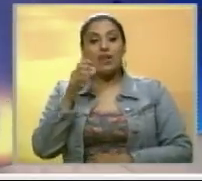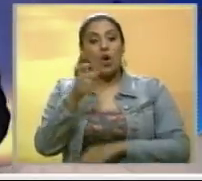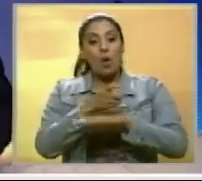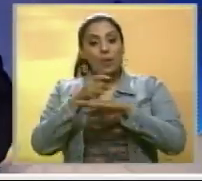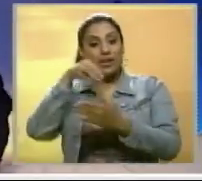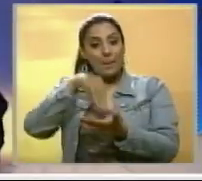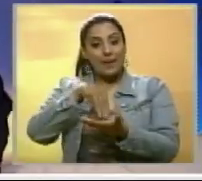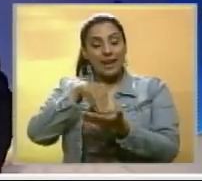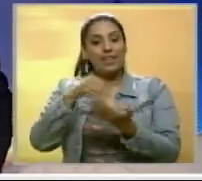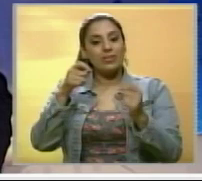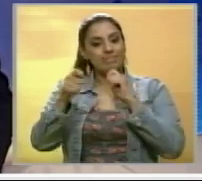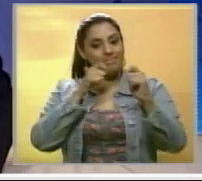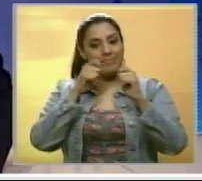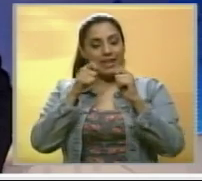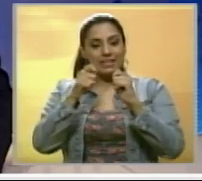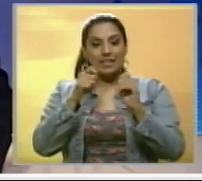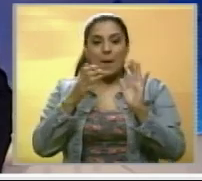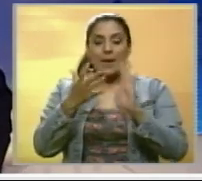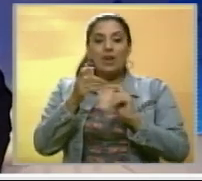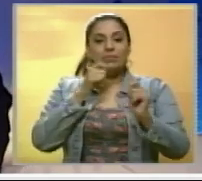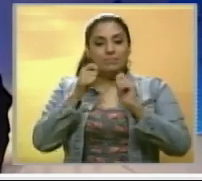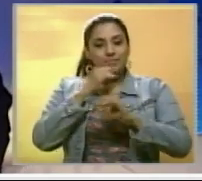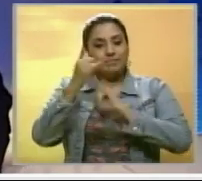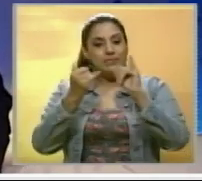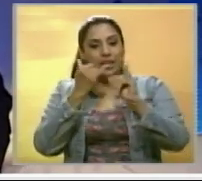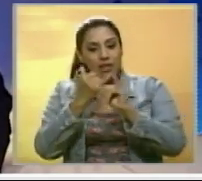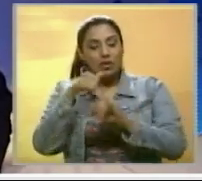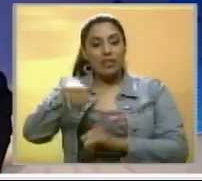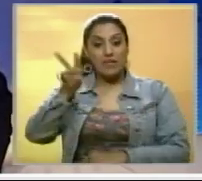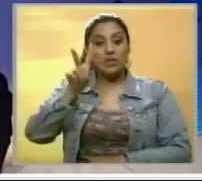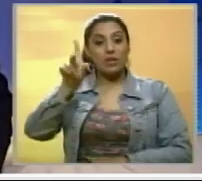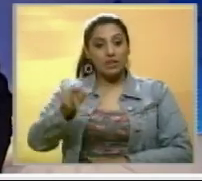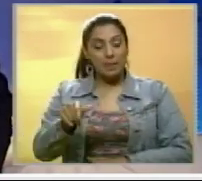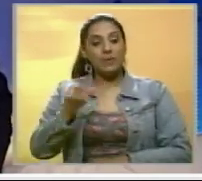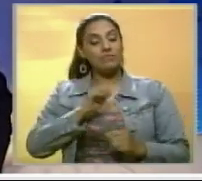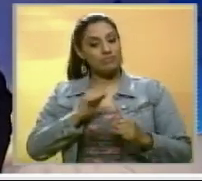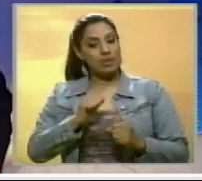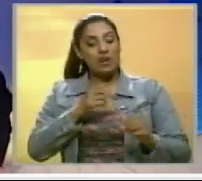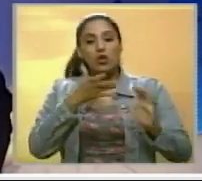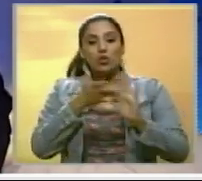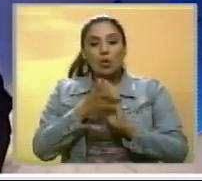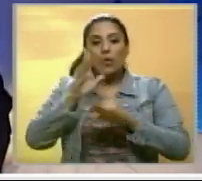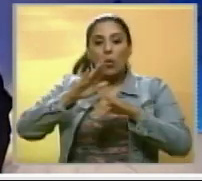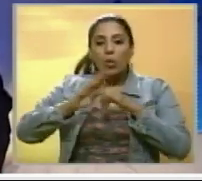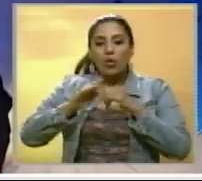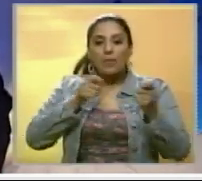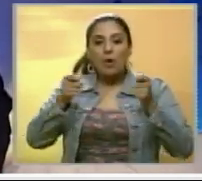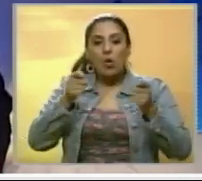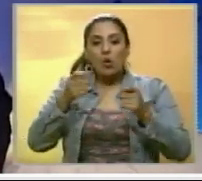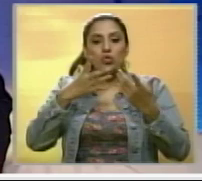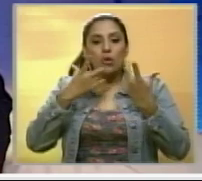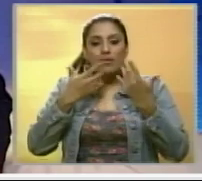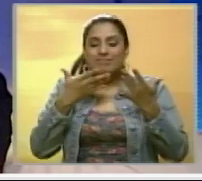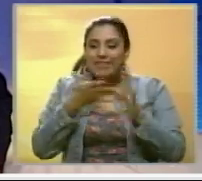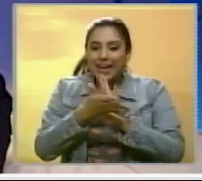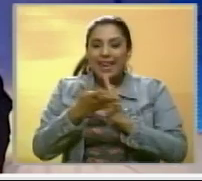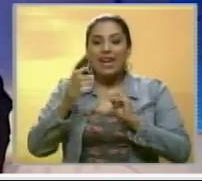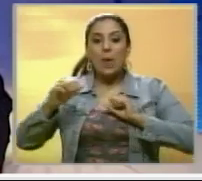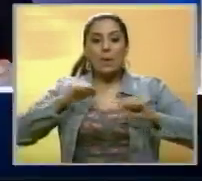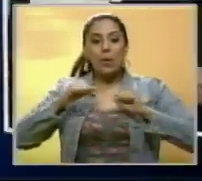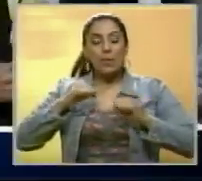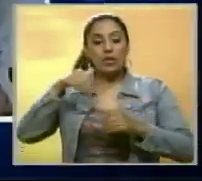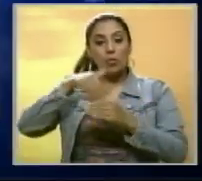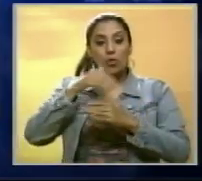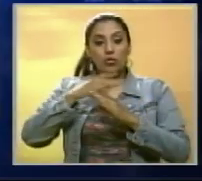Miranda, ofrece una rueda de prensa a medios nacionales e internacionales y fija posición sobre las últimas medidas tomadas en torno a la activación